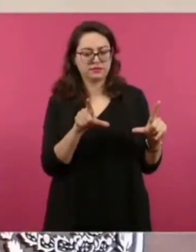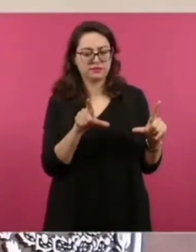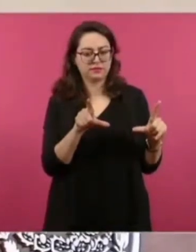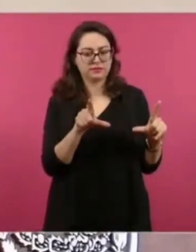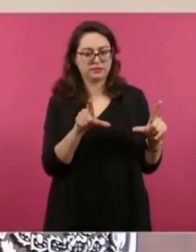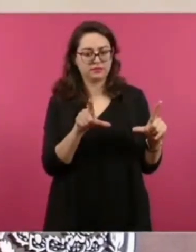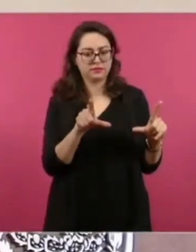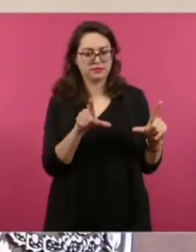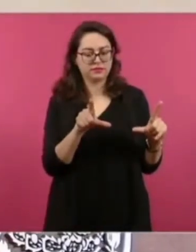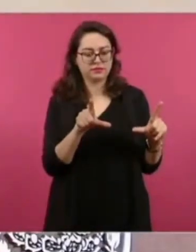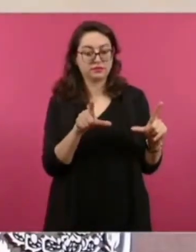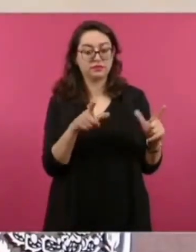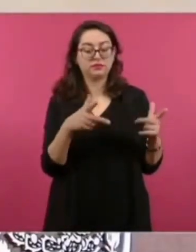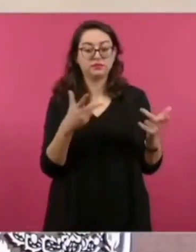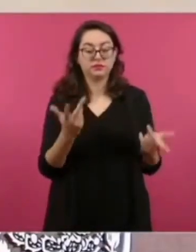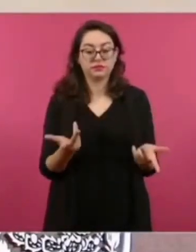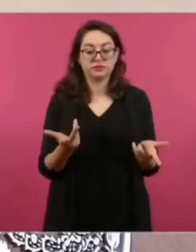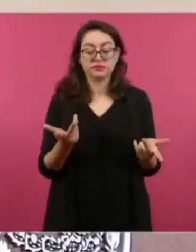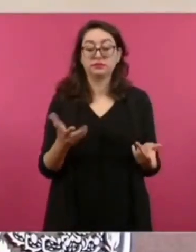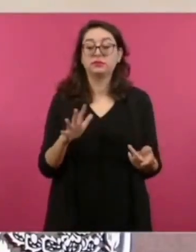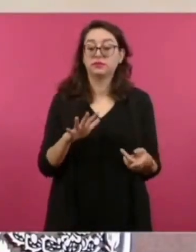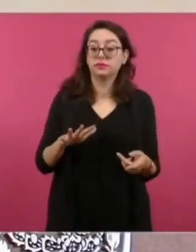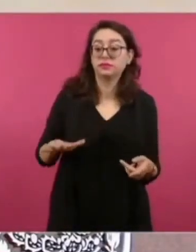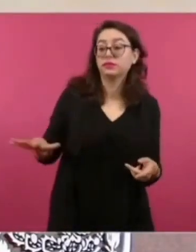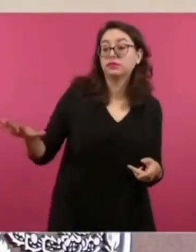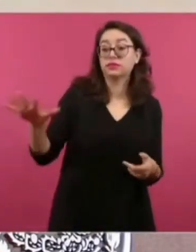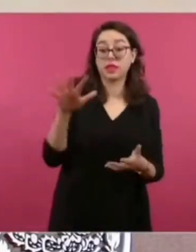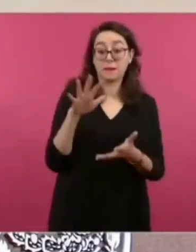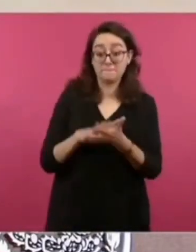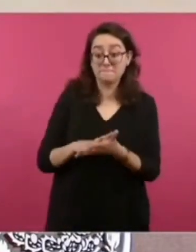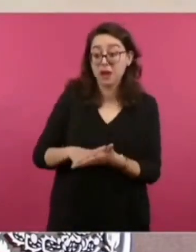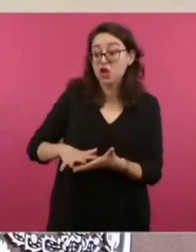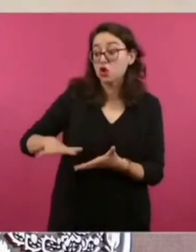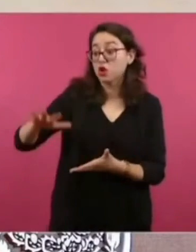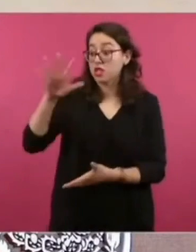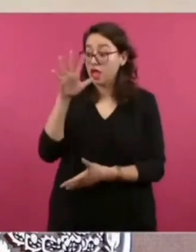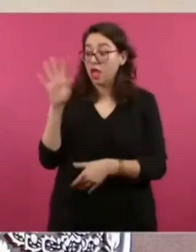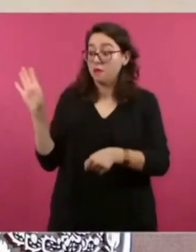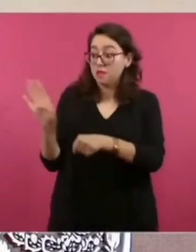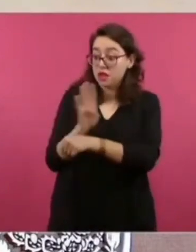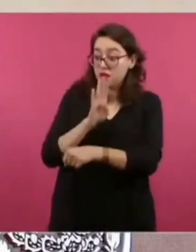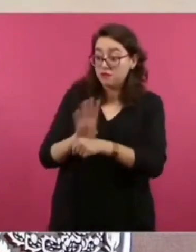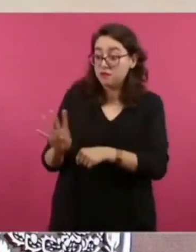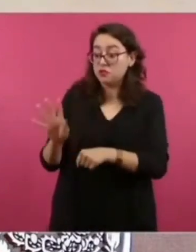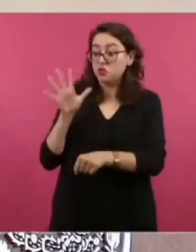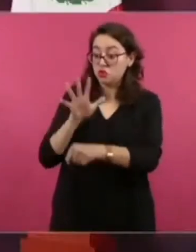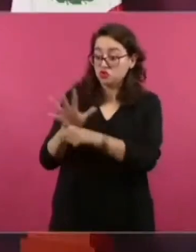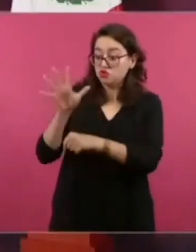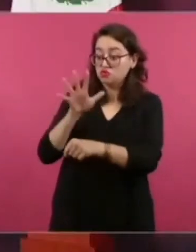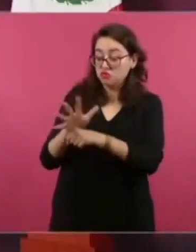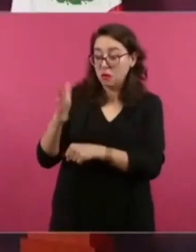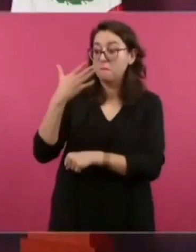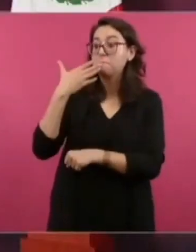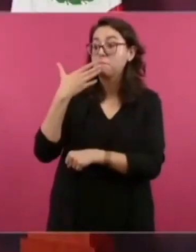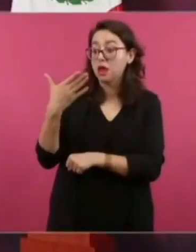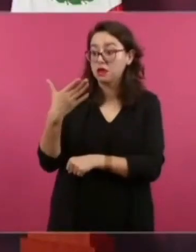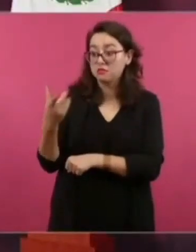cómo, si le va bien a los de abajo, les va bien a los de